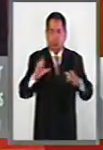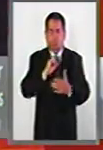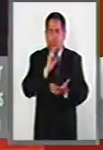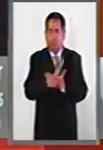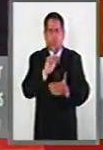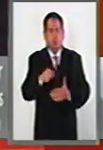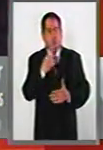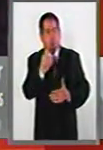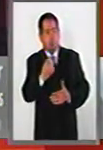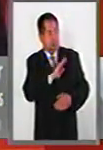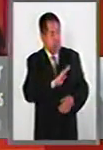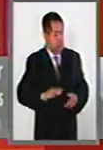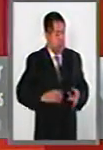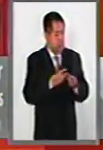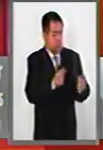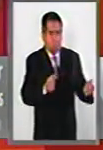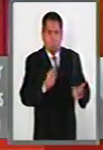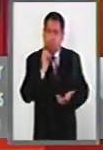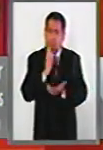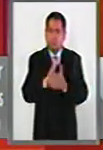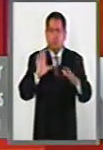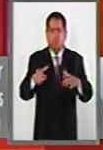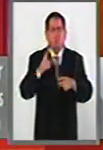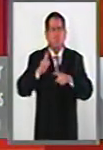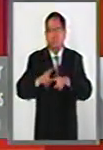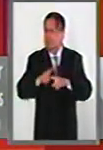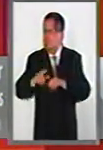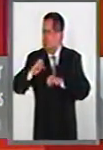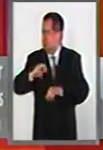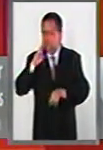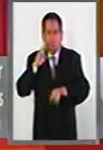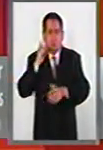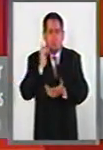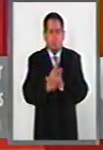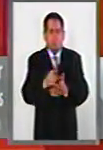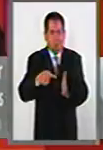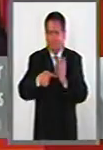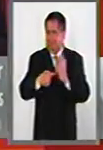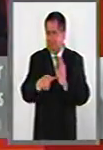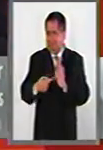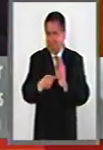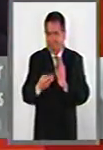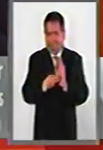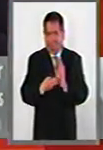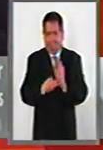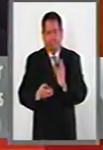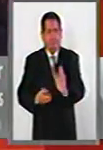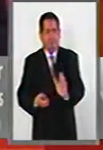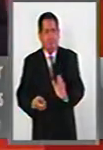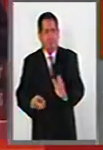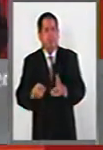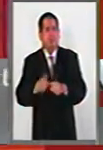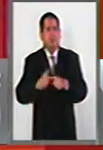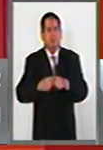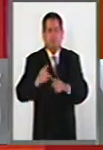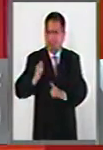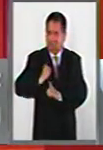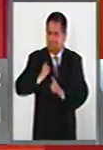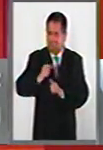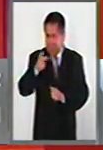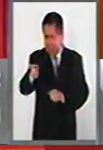municipales, para que quede cuál es el mando único que van a establecer. El mando único es el